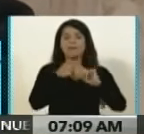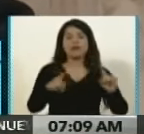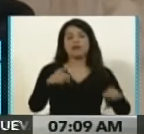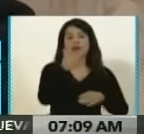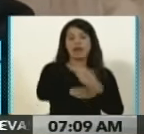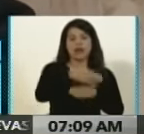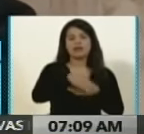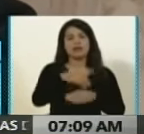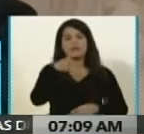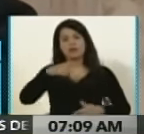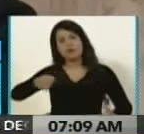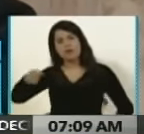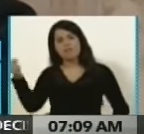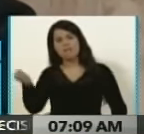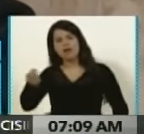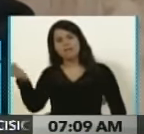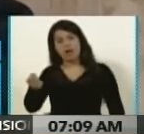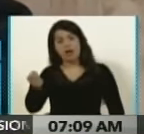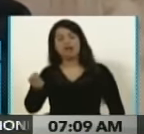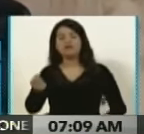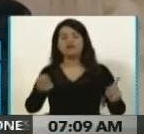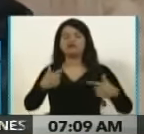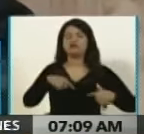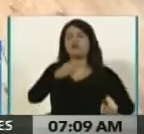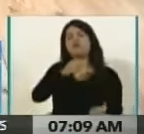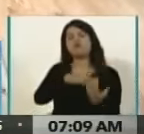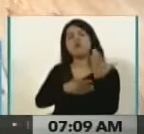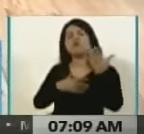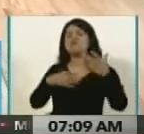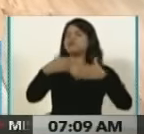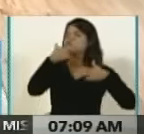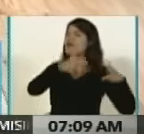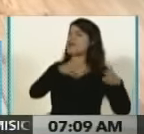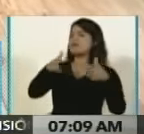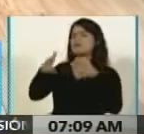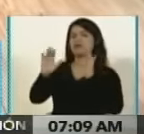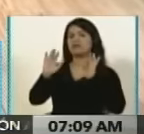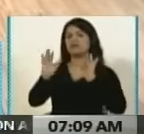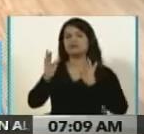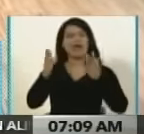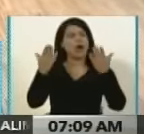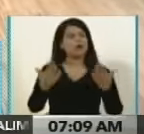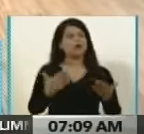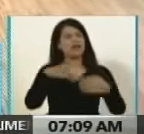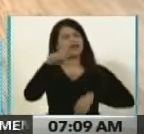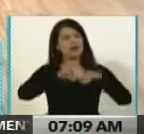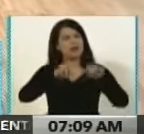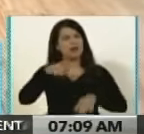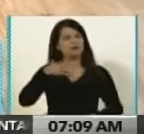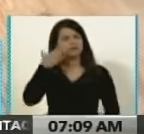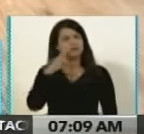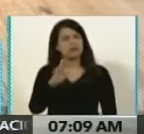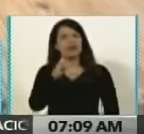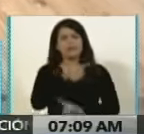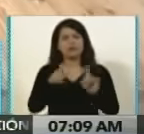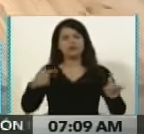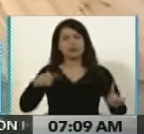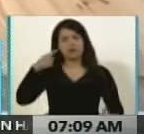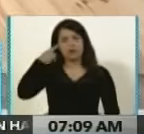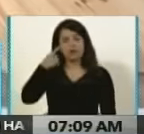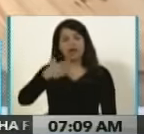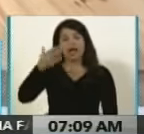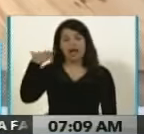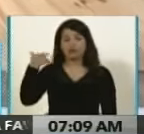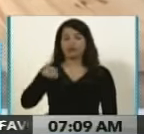peinilla, haremos la guerrilla, ¿no? No hay tiempo de analizar eso ahora, ¿no? Yo solo quiero decir algo que he afirmado